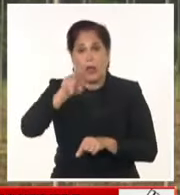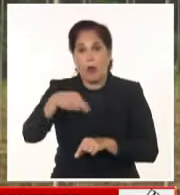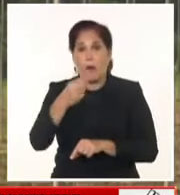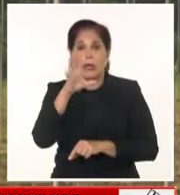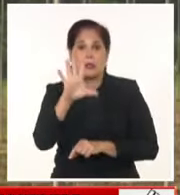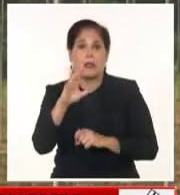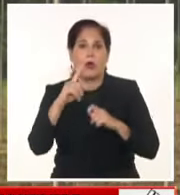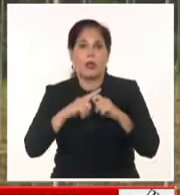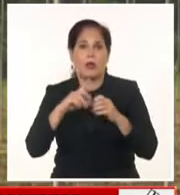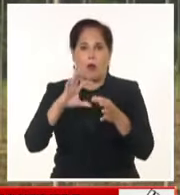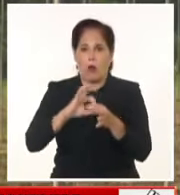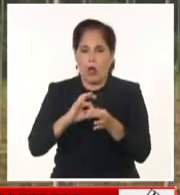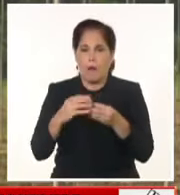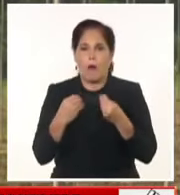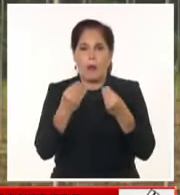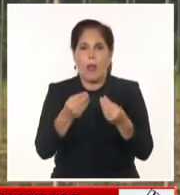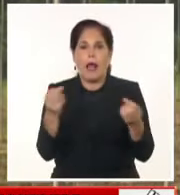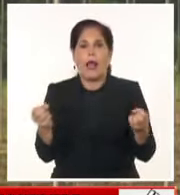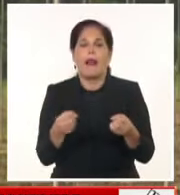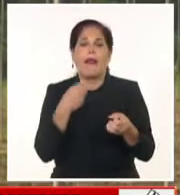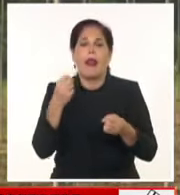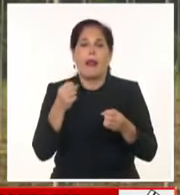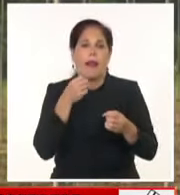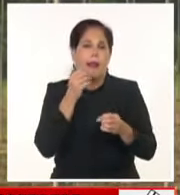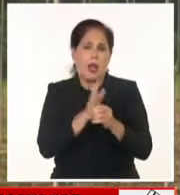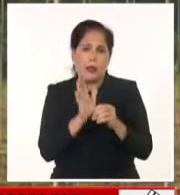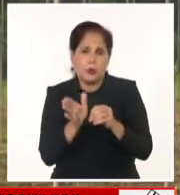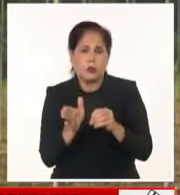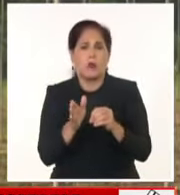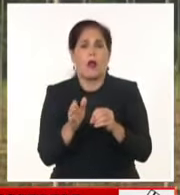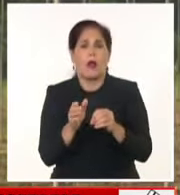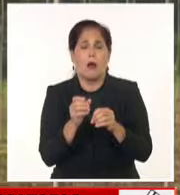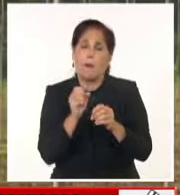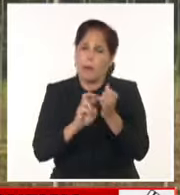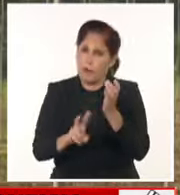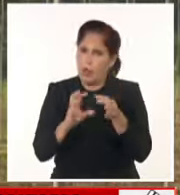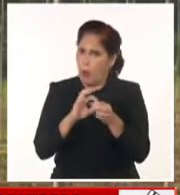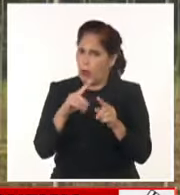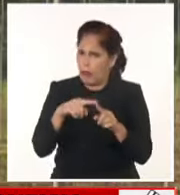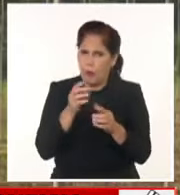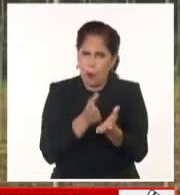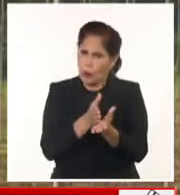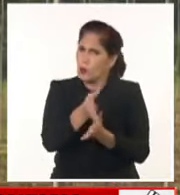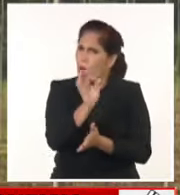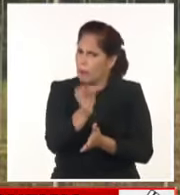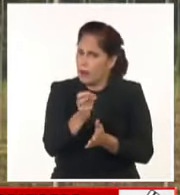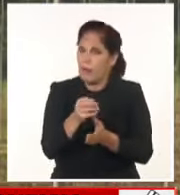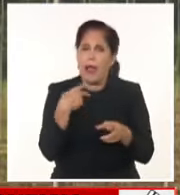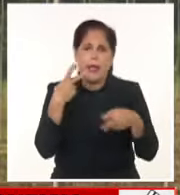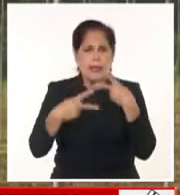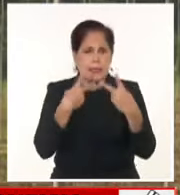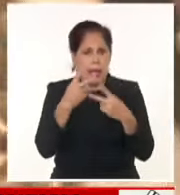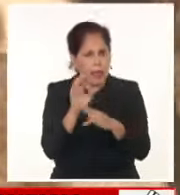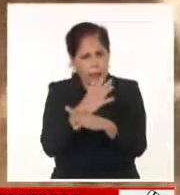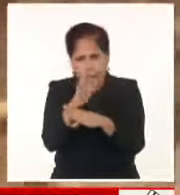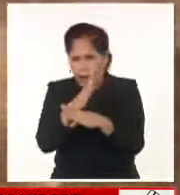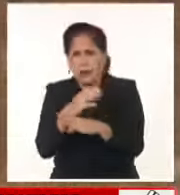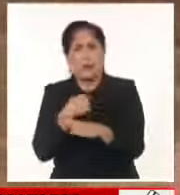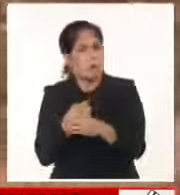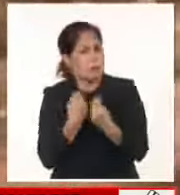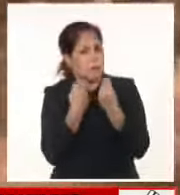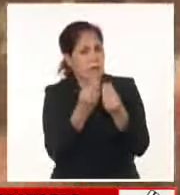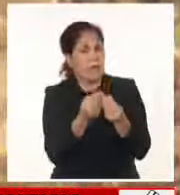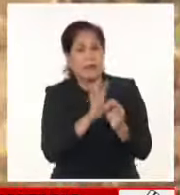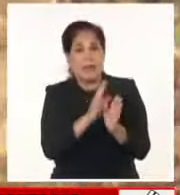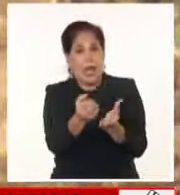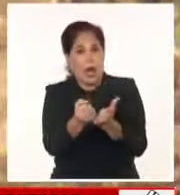kilogramos y aportando lechuga y acelga para el municipio y para la provincia de Guantánamo, como todo como todos los días de todo el año lo vamos a hacer. Ya con el